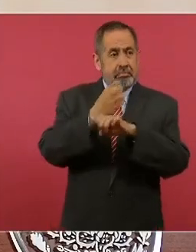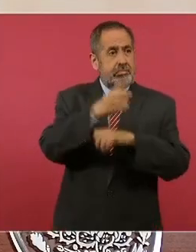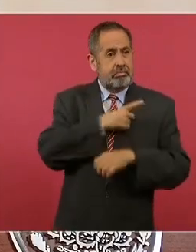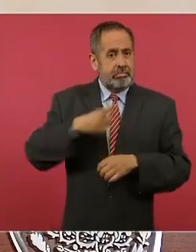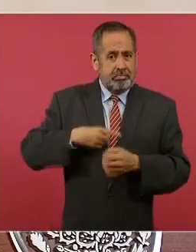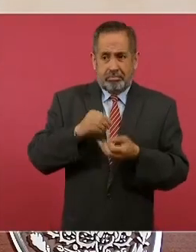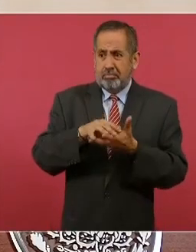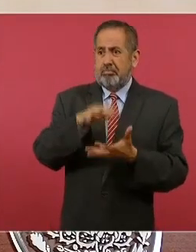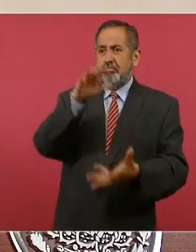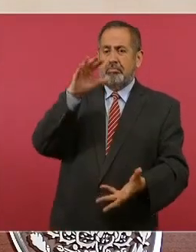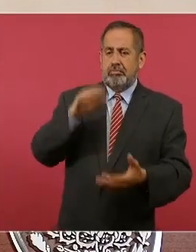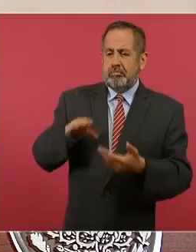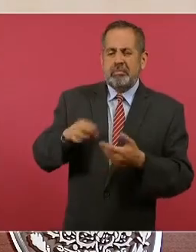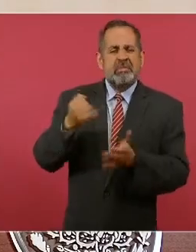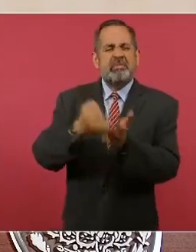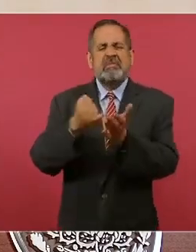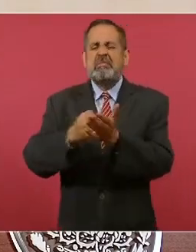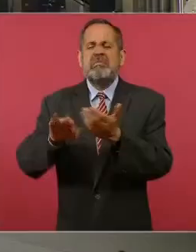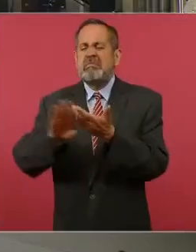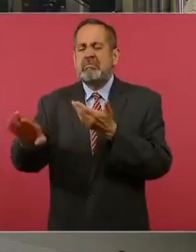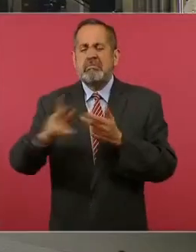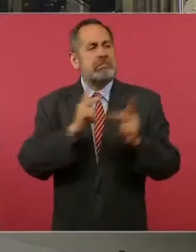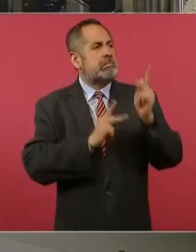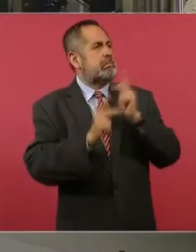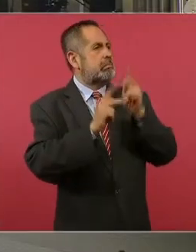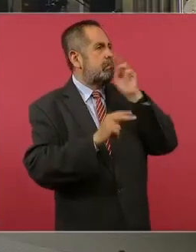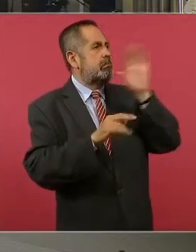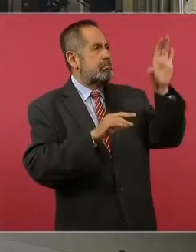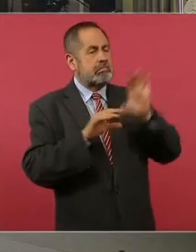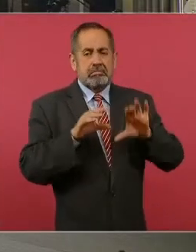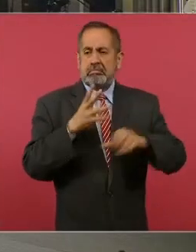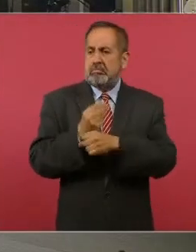quieres como separarte del sistema financiero que se tiene?